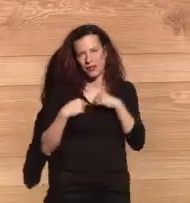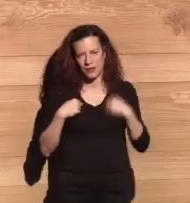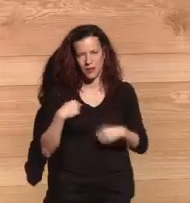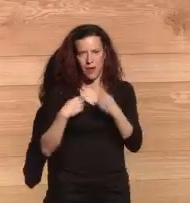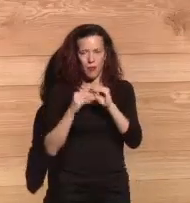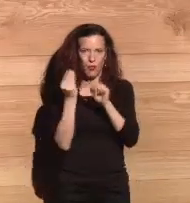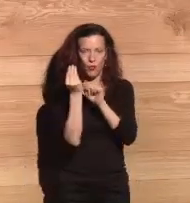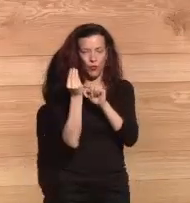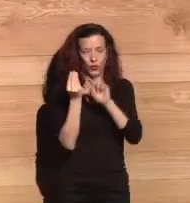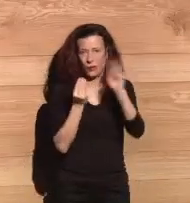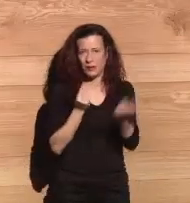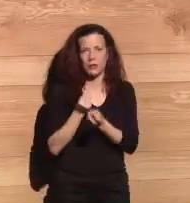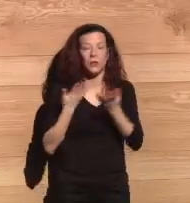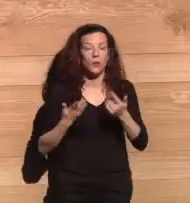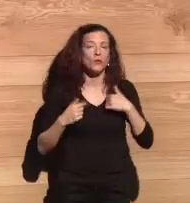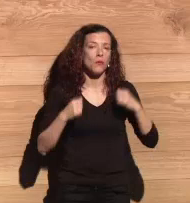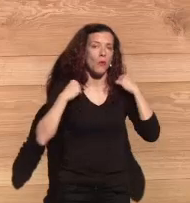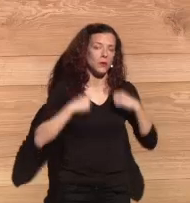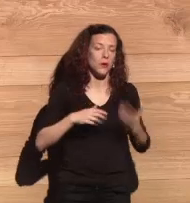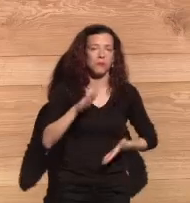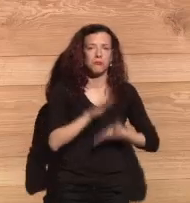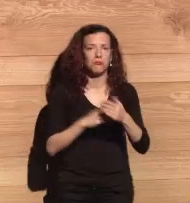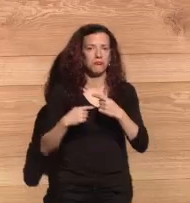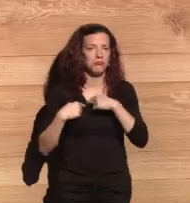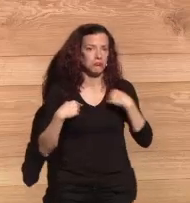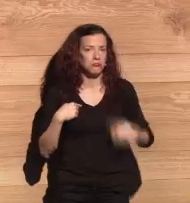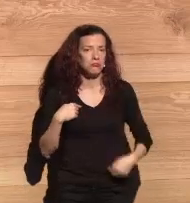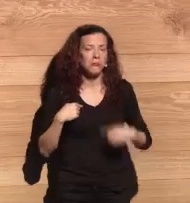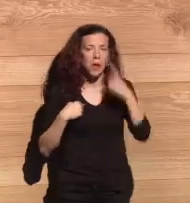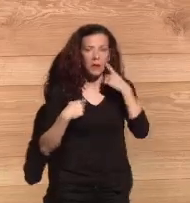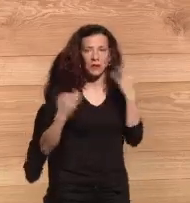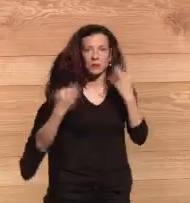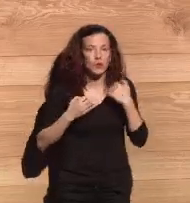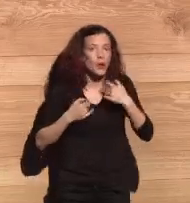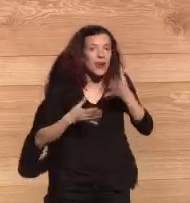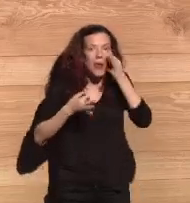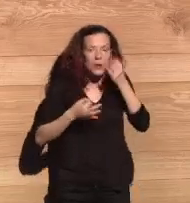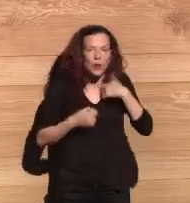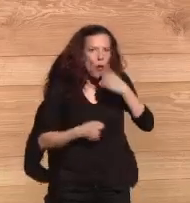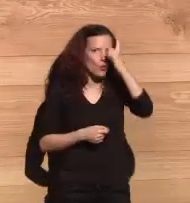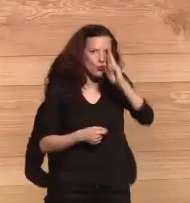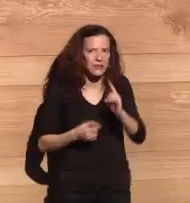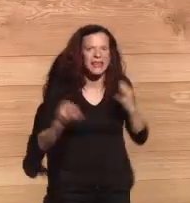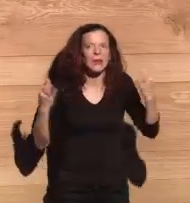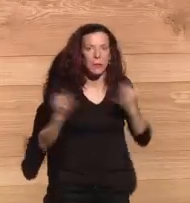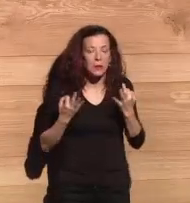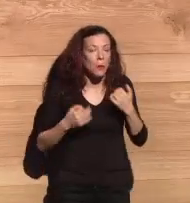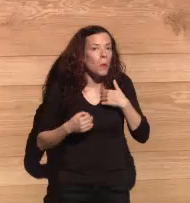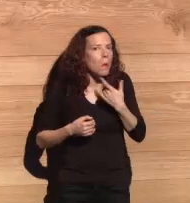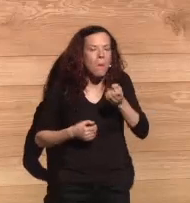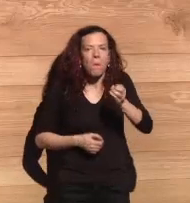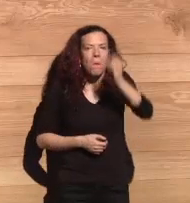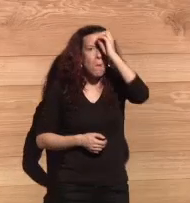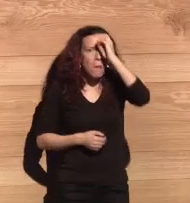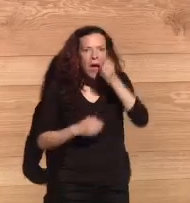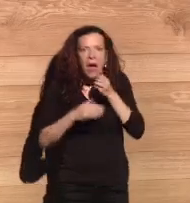mochila, pues me voy para allá a ver qué pasa, ¿no? Además me iba un poco, pues, sin saber muy bien aquello en qué iba a quedar, bueno, no tenía ni idea, no